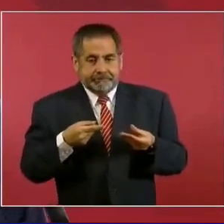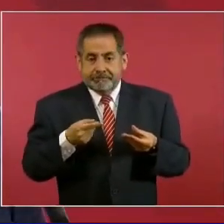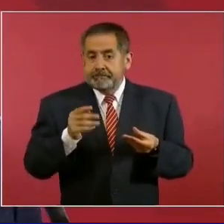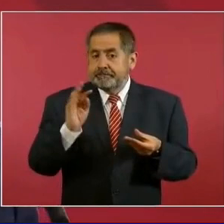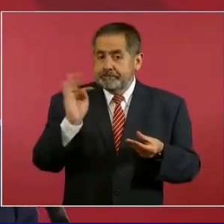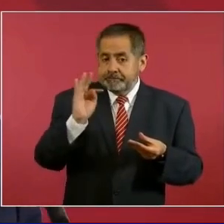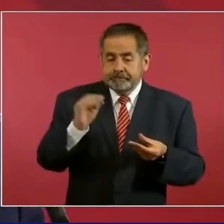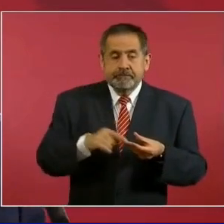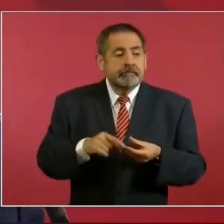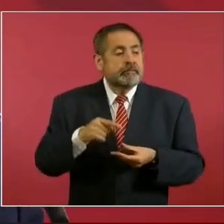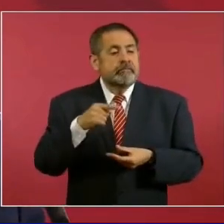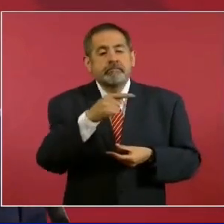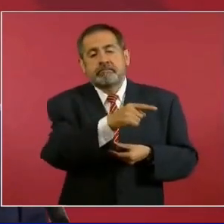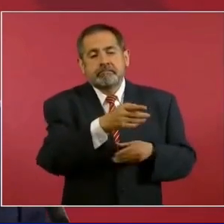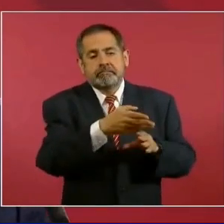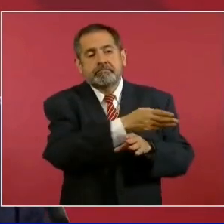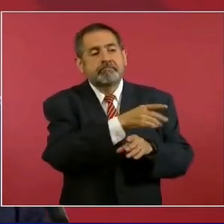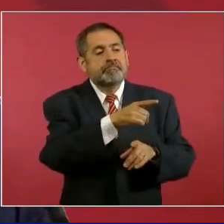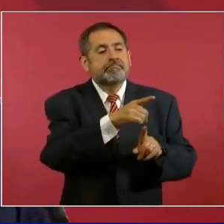en